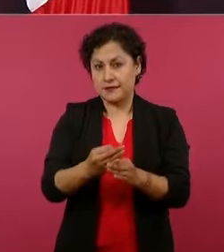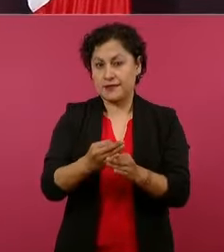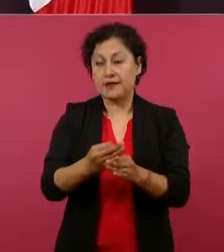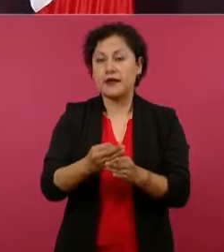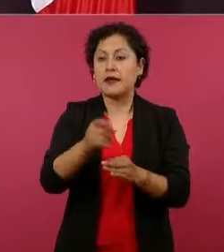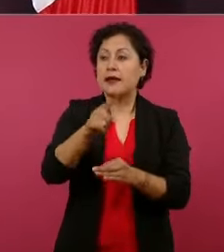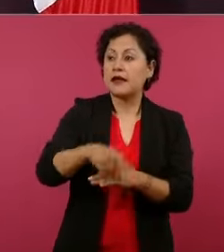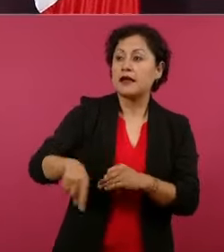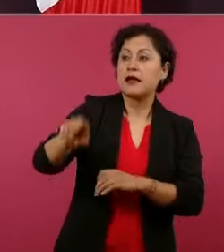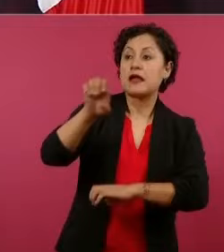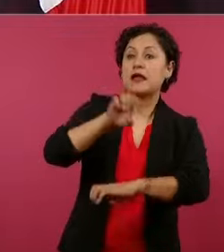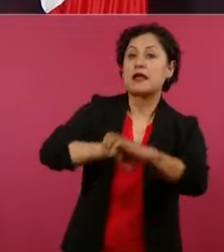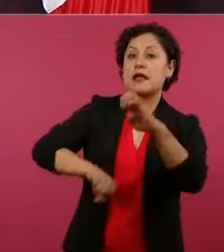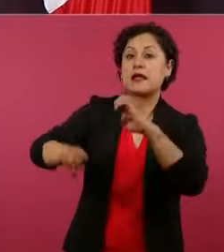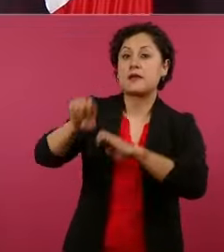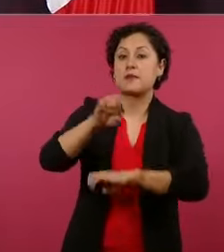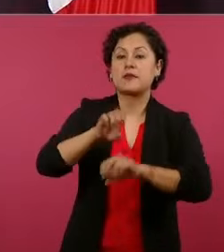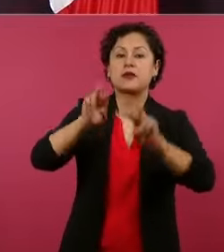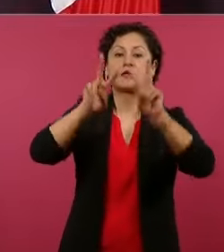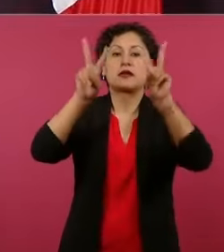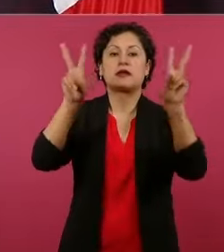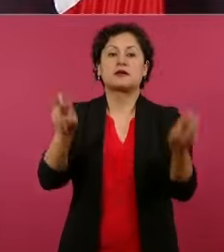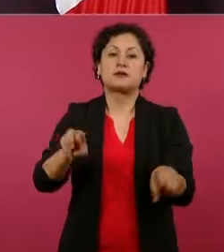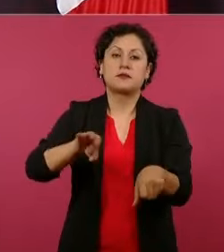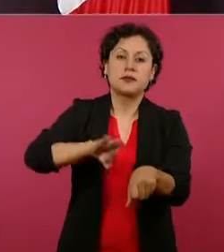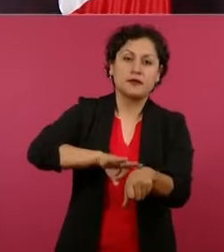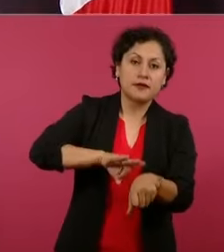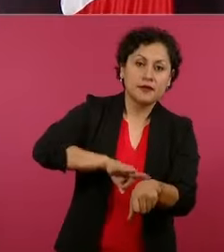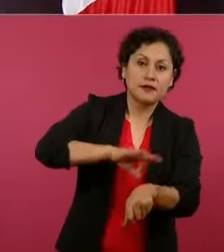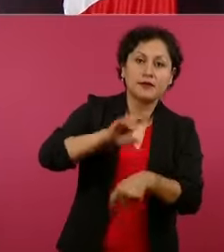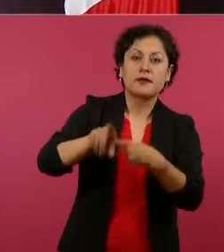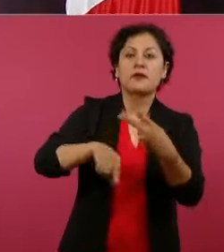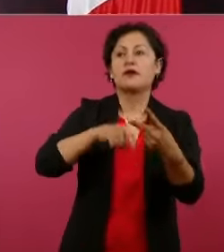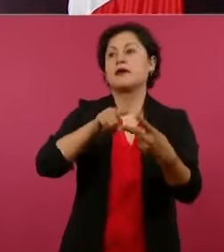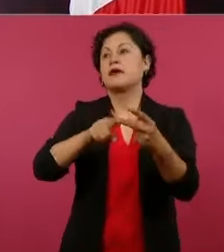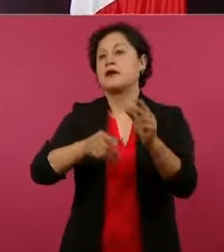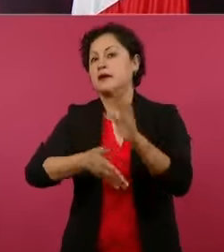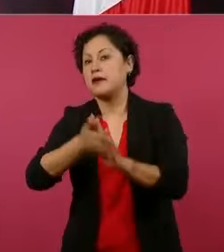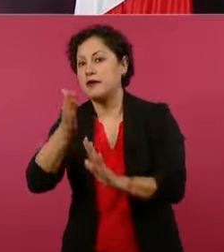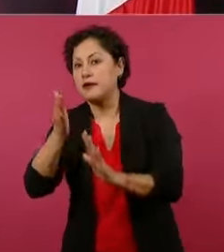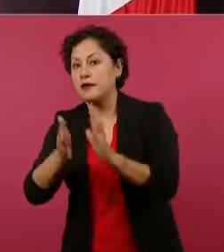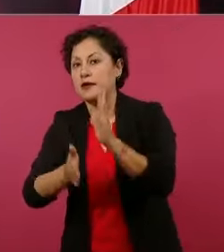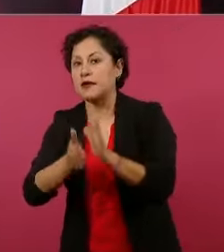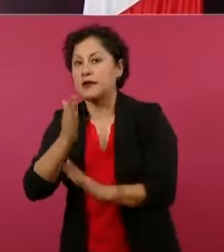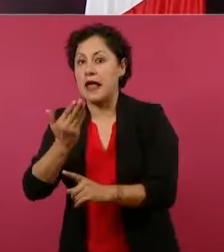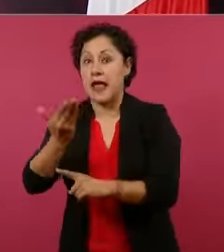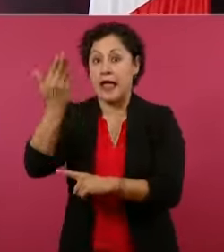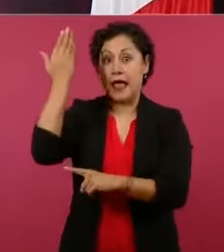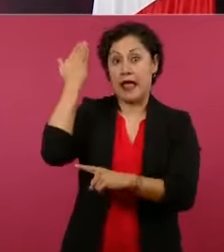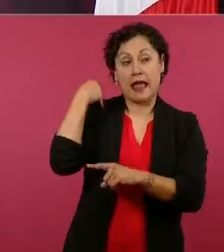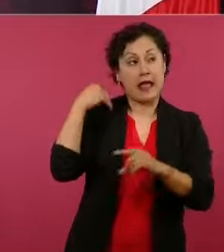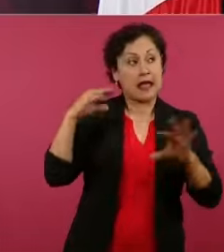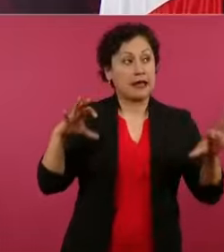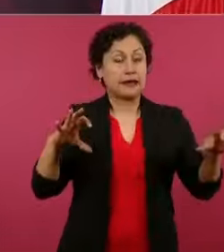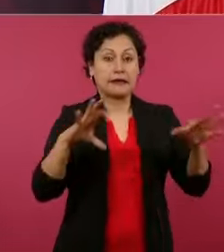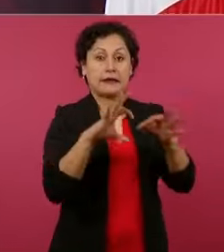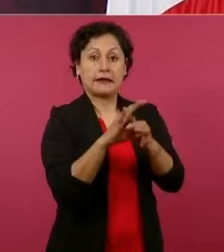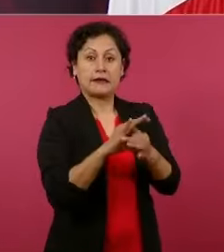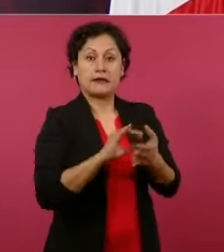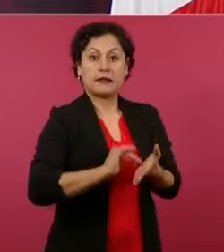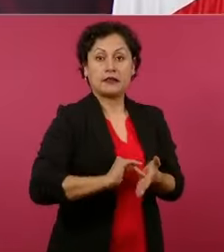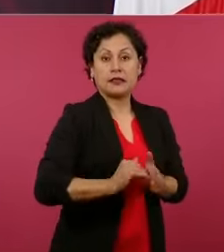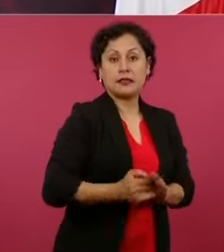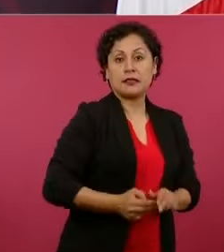vendían las medicinas o los que estaban a favor de la